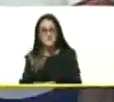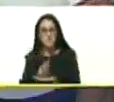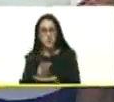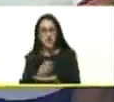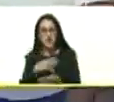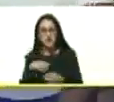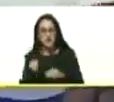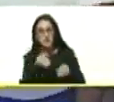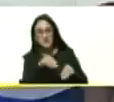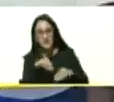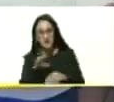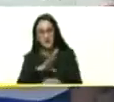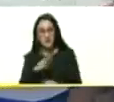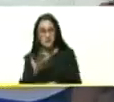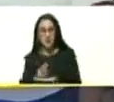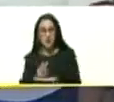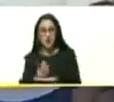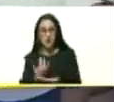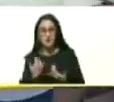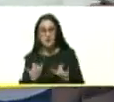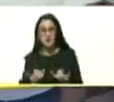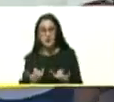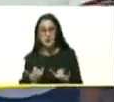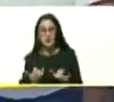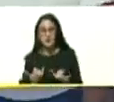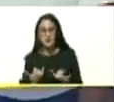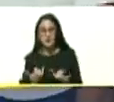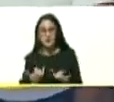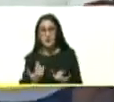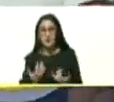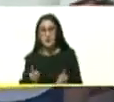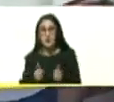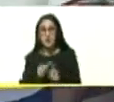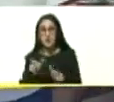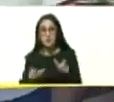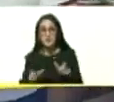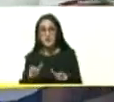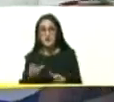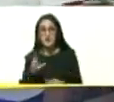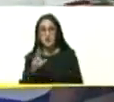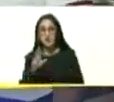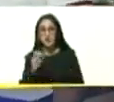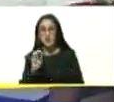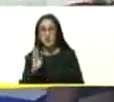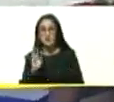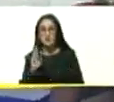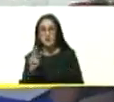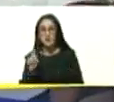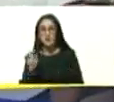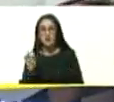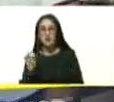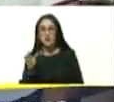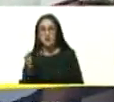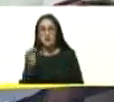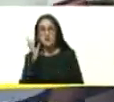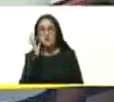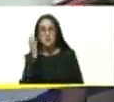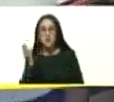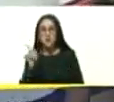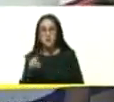tierra oriental del estado de Monagas. Me encuentro aquí con nuestro compañero Roberto Cuaonte, con nuestra compañera